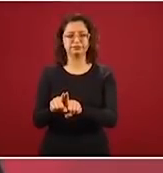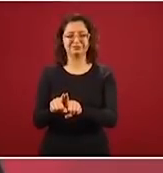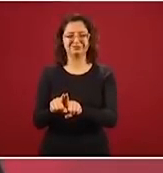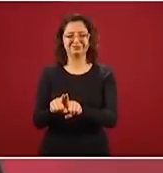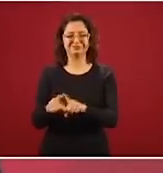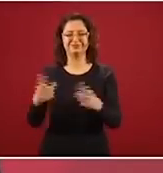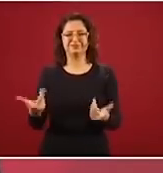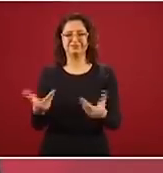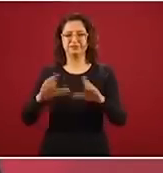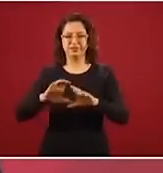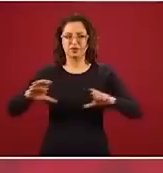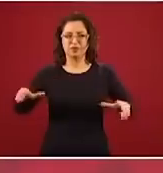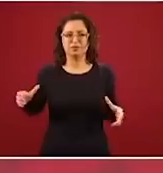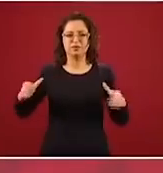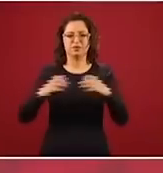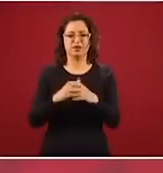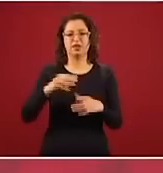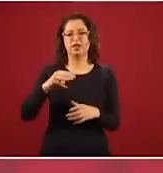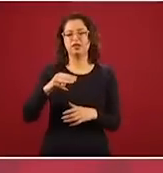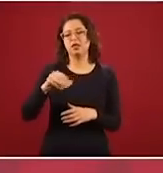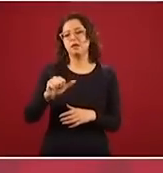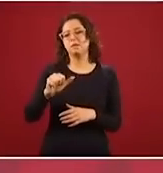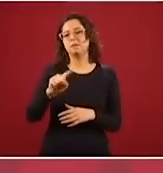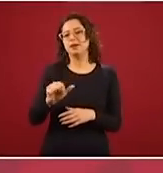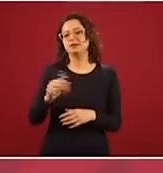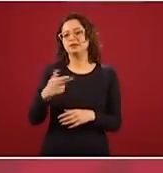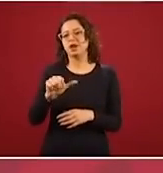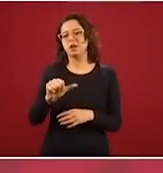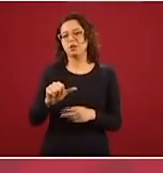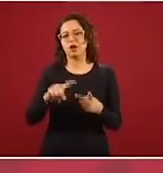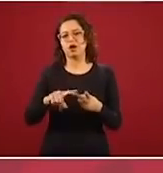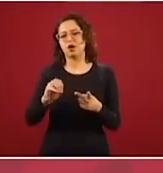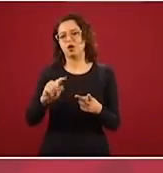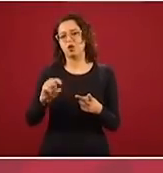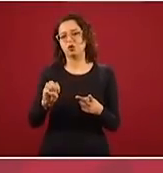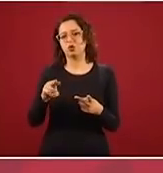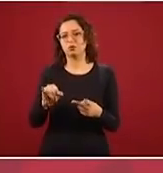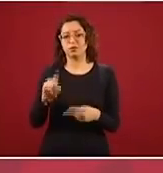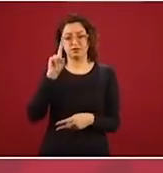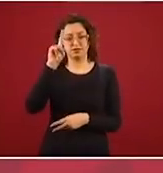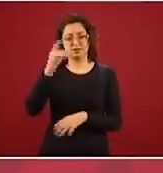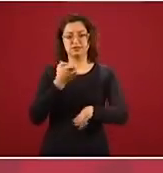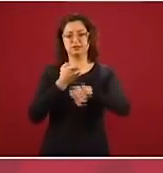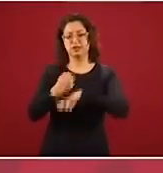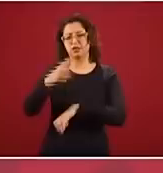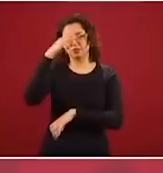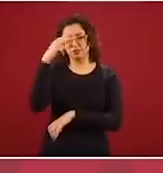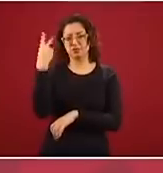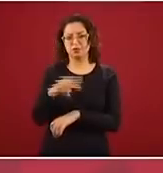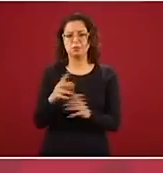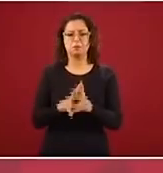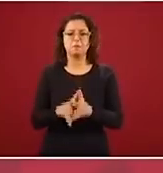comunidades mazahuas y otomí del Estado de México. Y vamos a ir ampliando